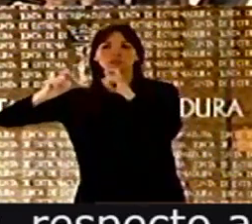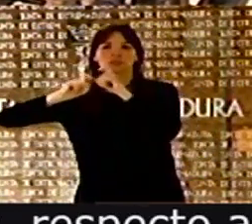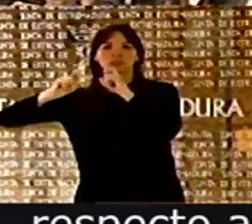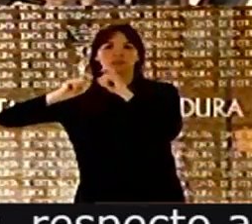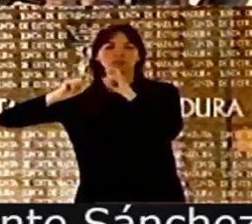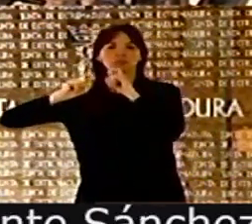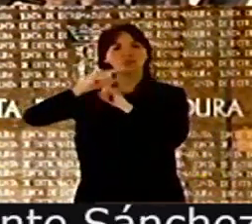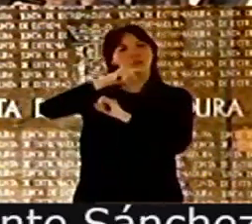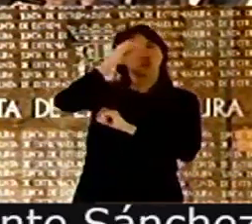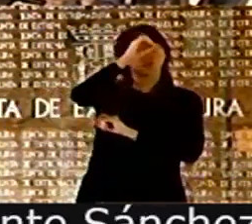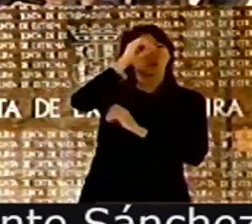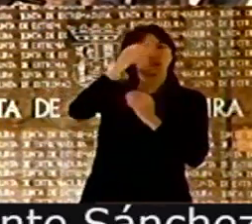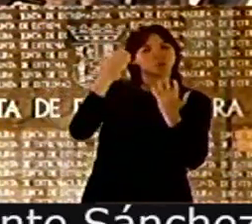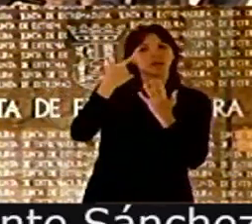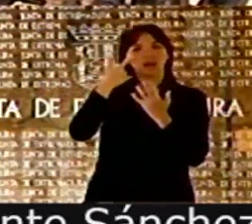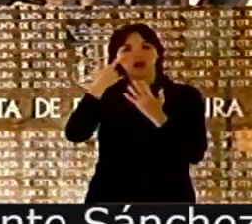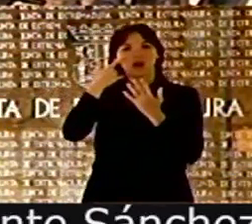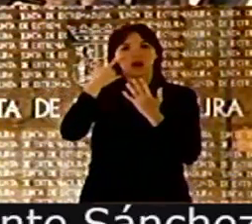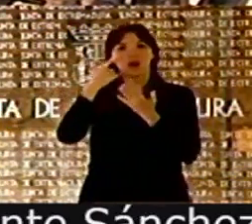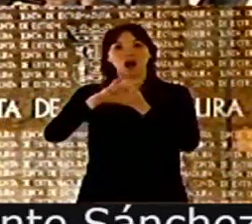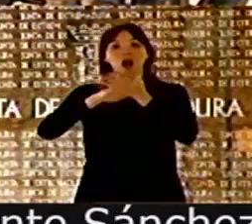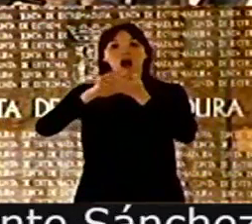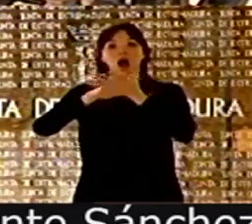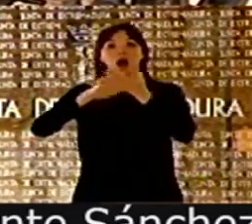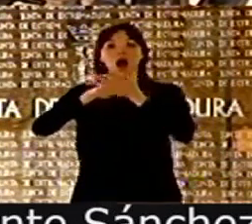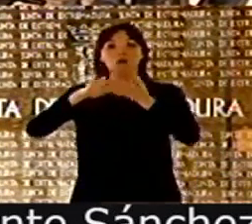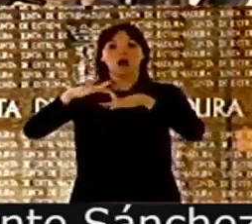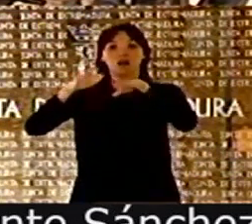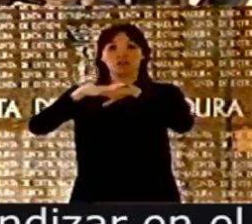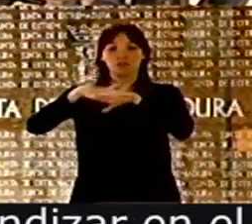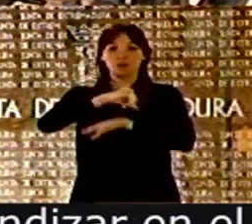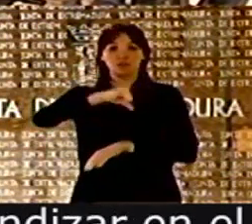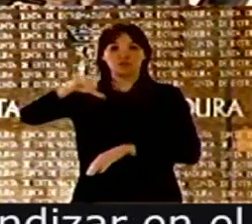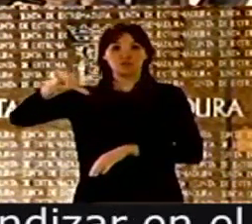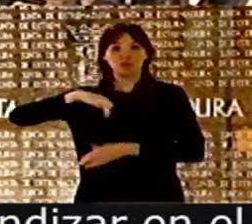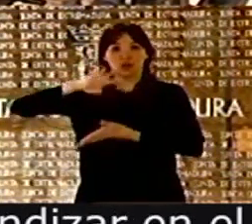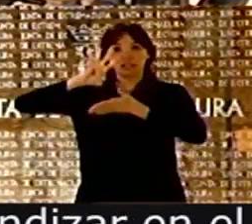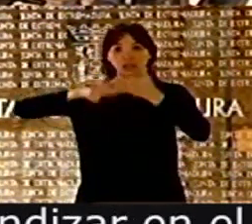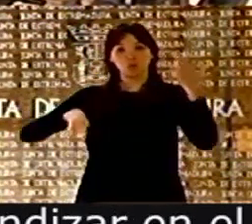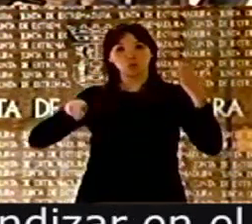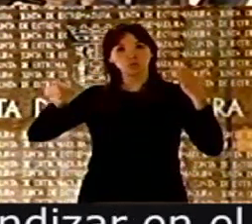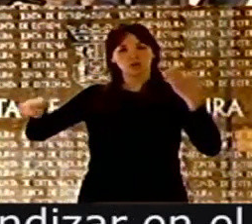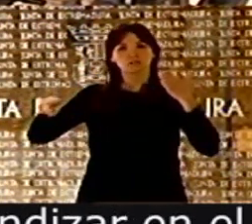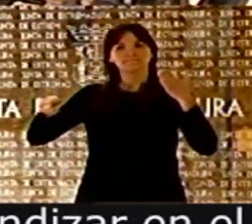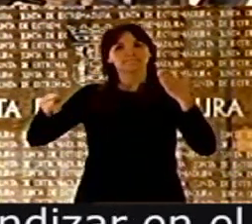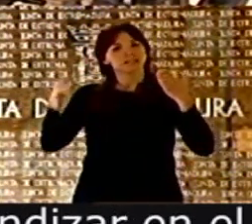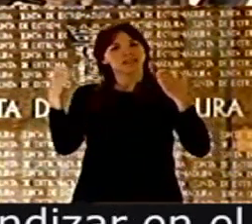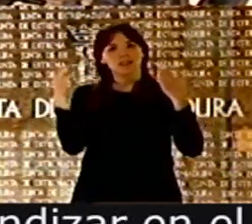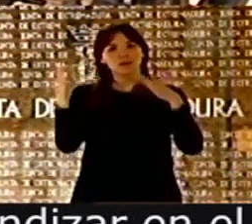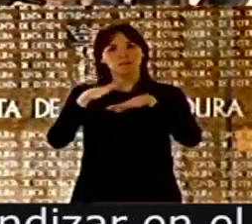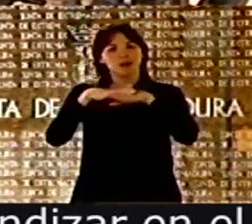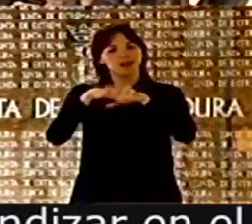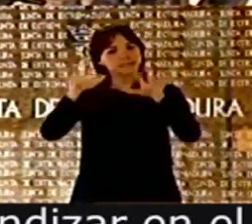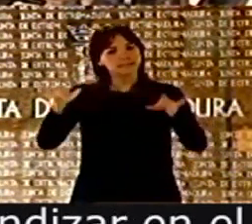que hay que profundizar en el autogobierno de Cataluña para agregar a la convivencia a los